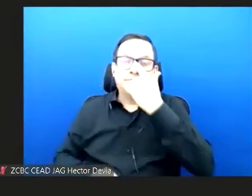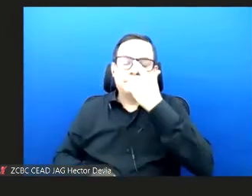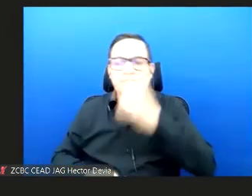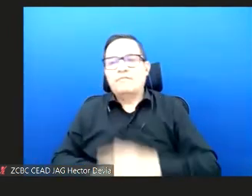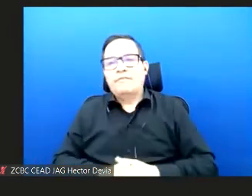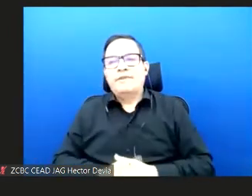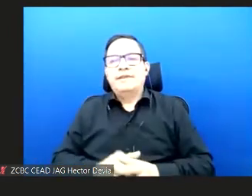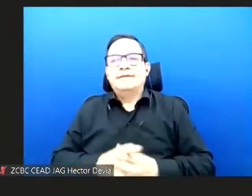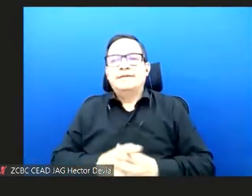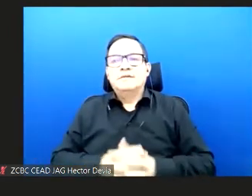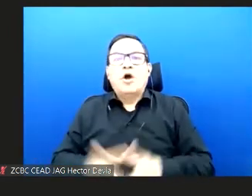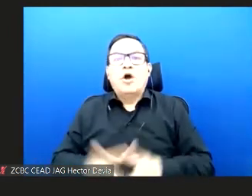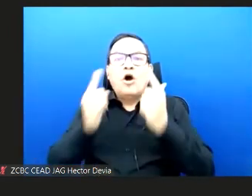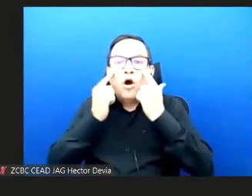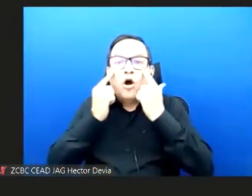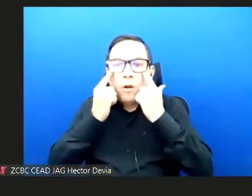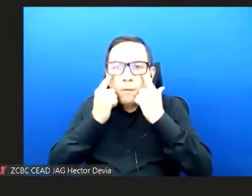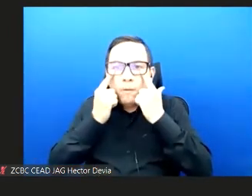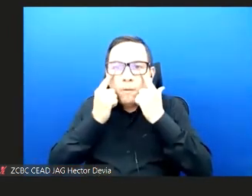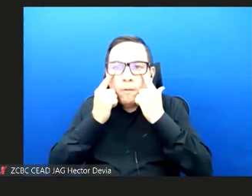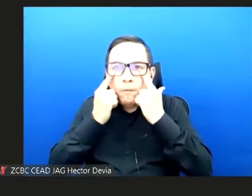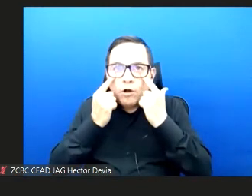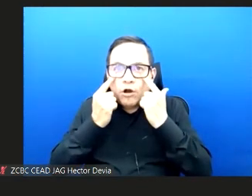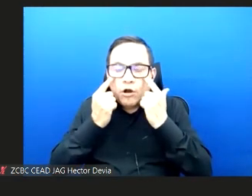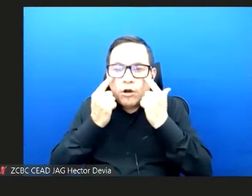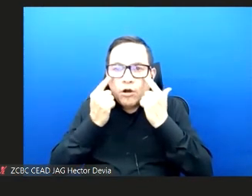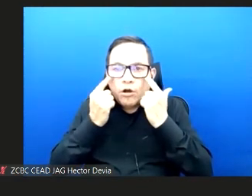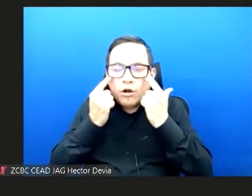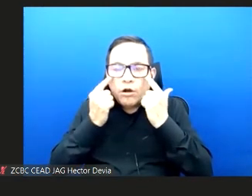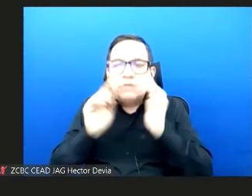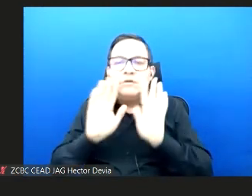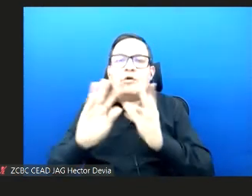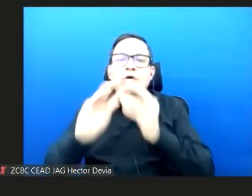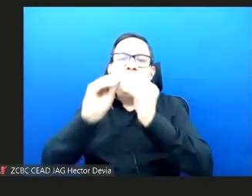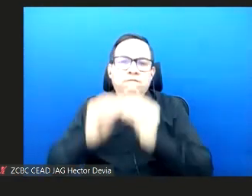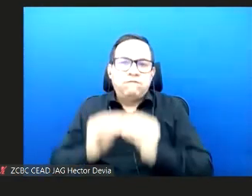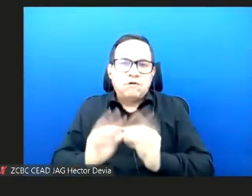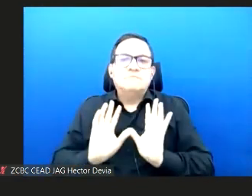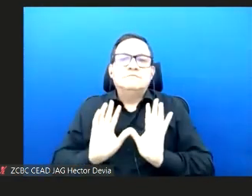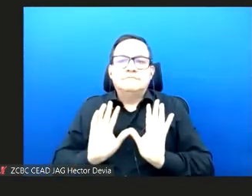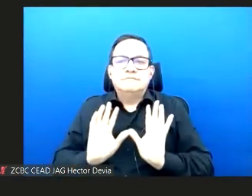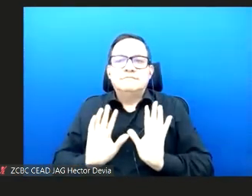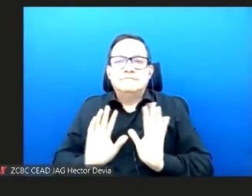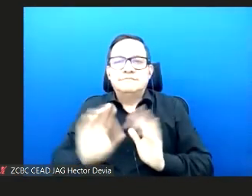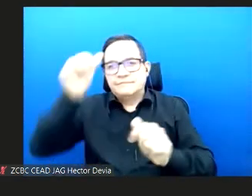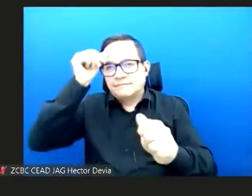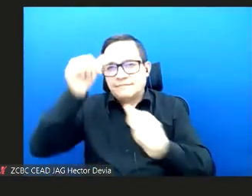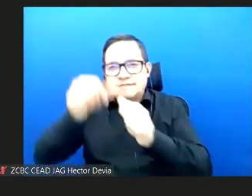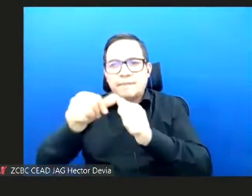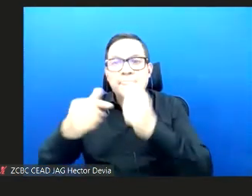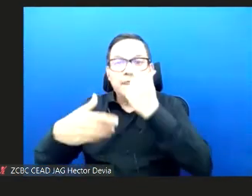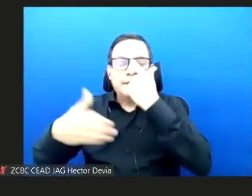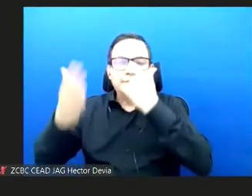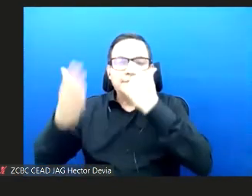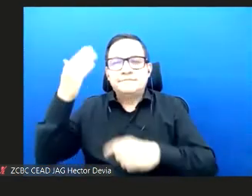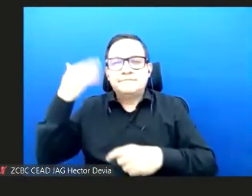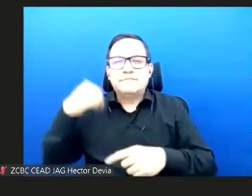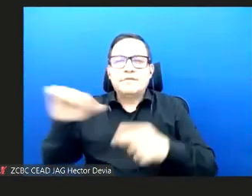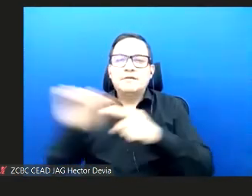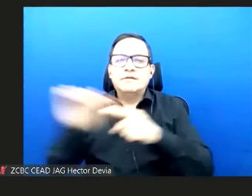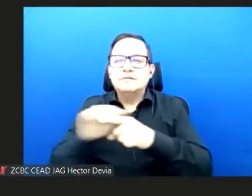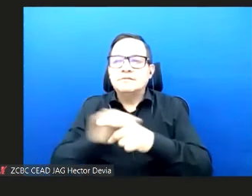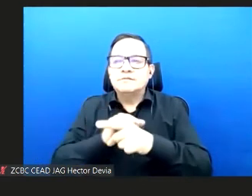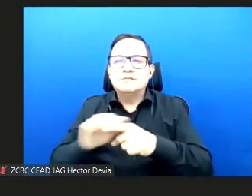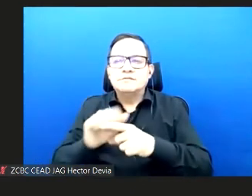Pero ojo, esa sería una manera de resolverlo. ¿Se acuerdan que les dije que cuando los ejercicios son